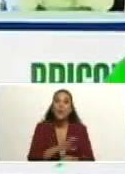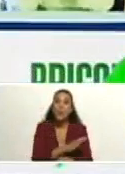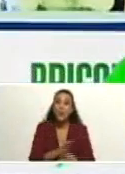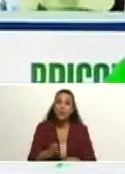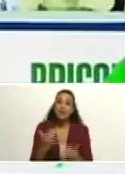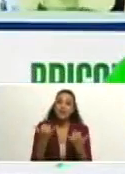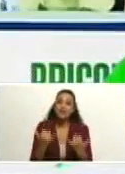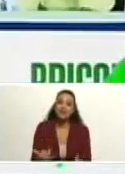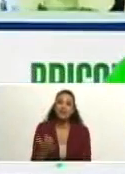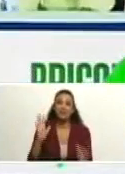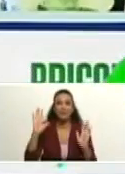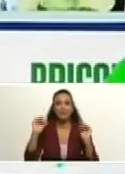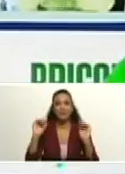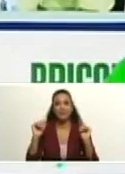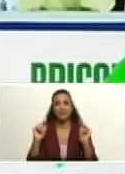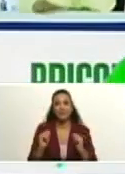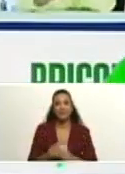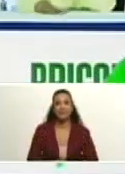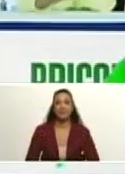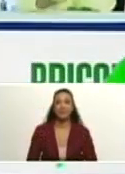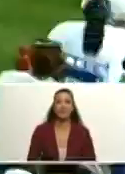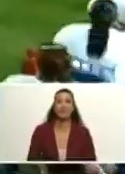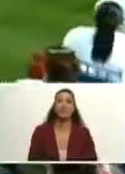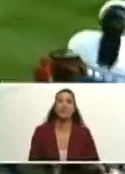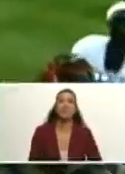¡Música! ¡Param, pam, pam!